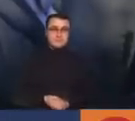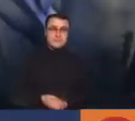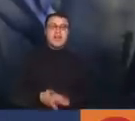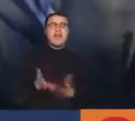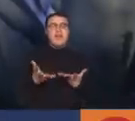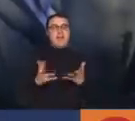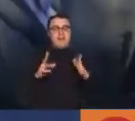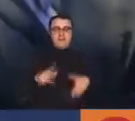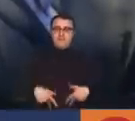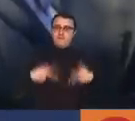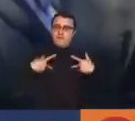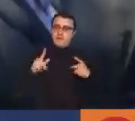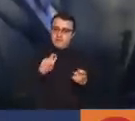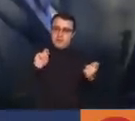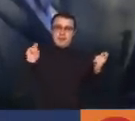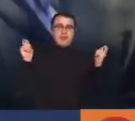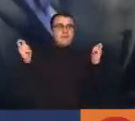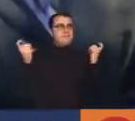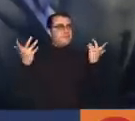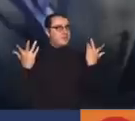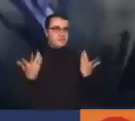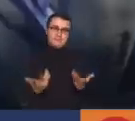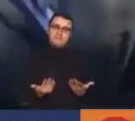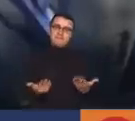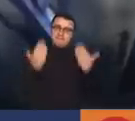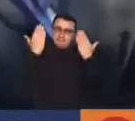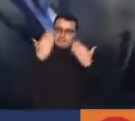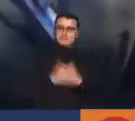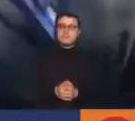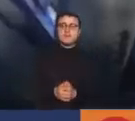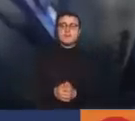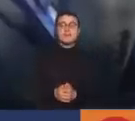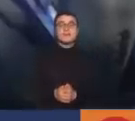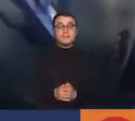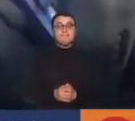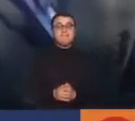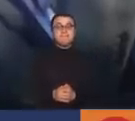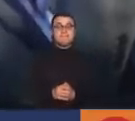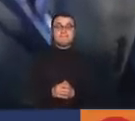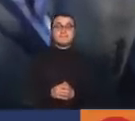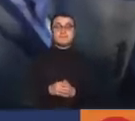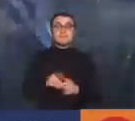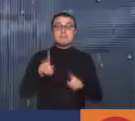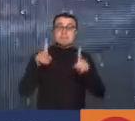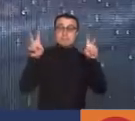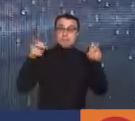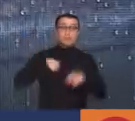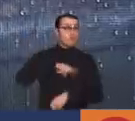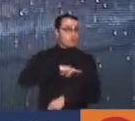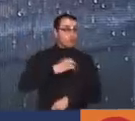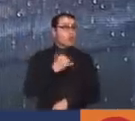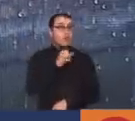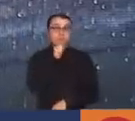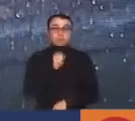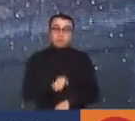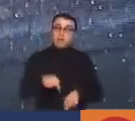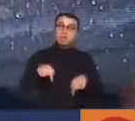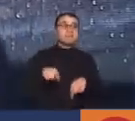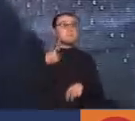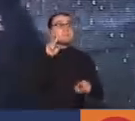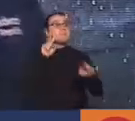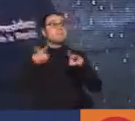ahí cambia la vida en esa fase difícil a la que ya estamos entrando nosotros. Aquí hay un poco